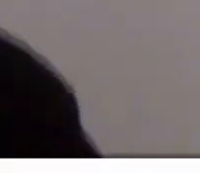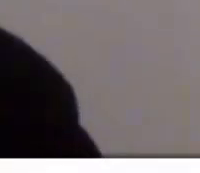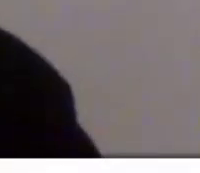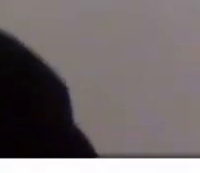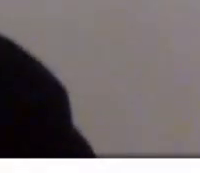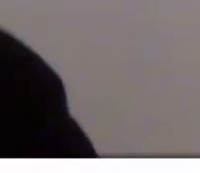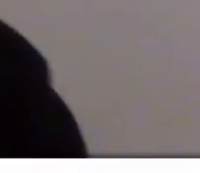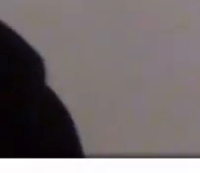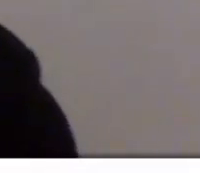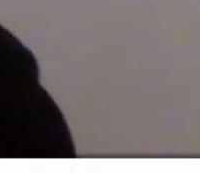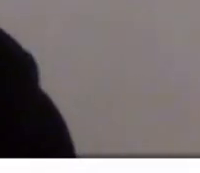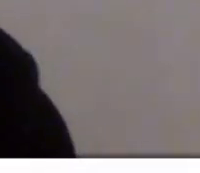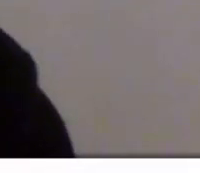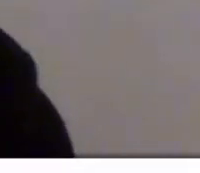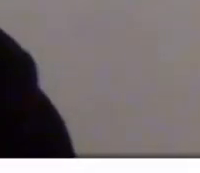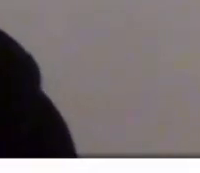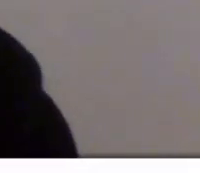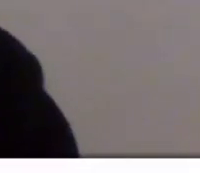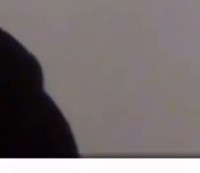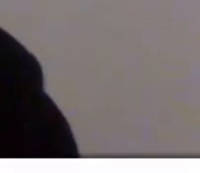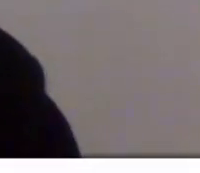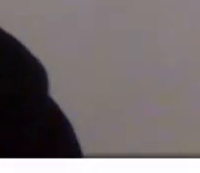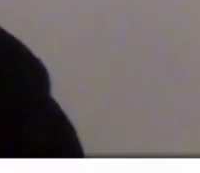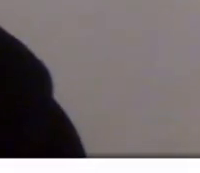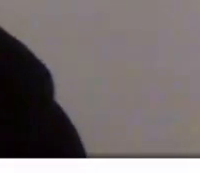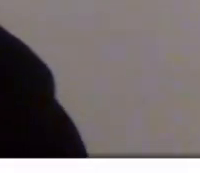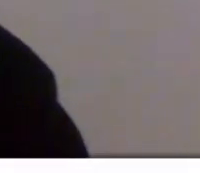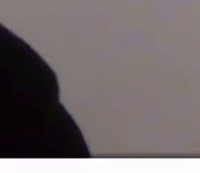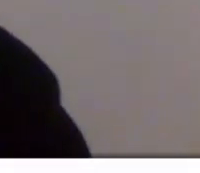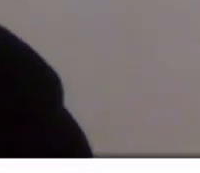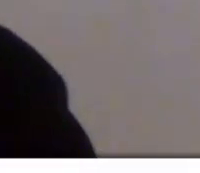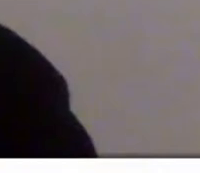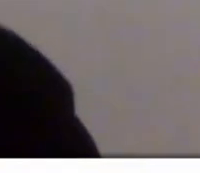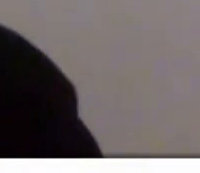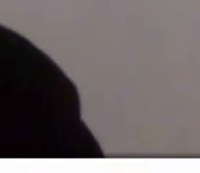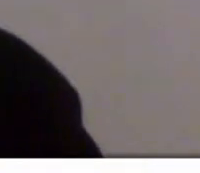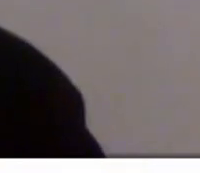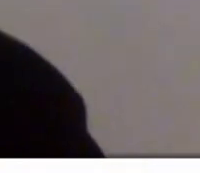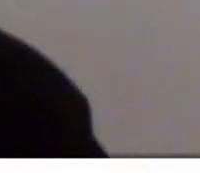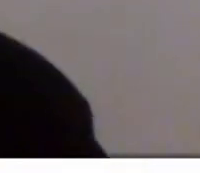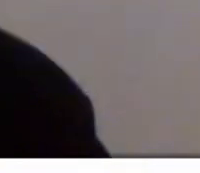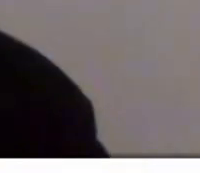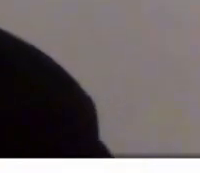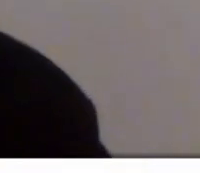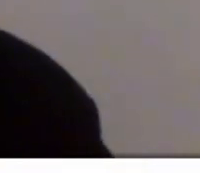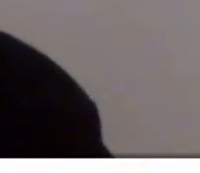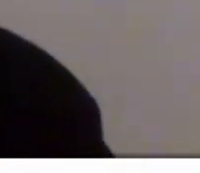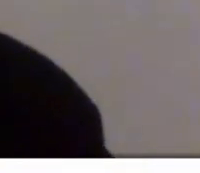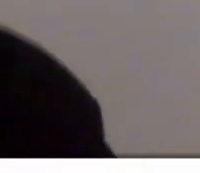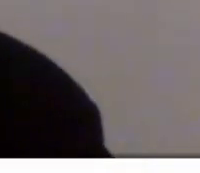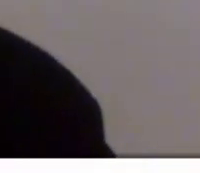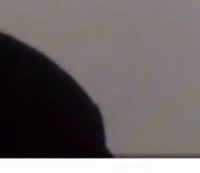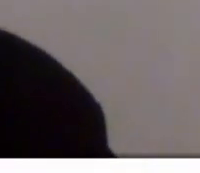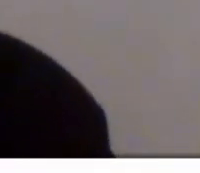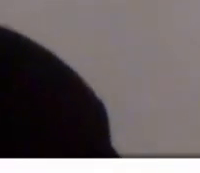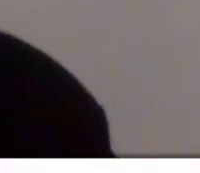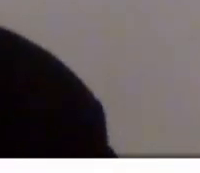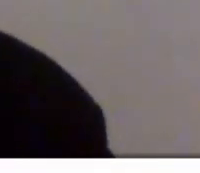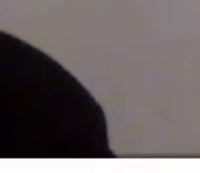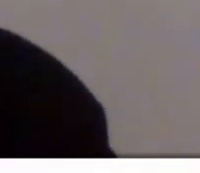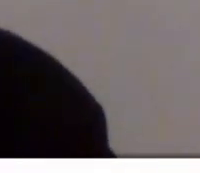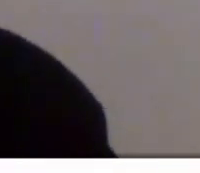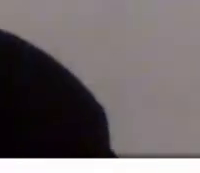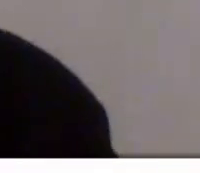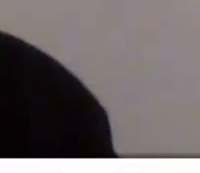los amores que ya no están, por lo que significa esta pandemia que nos arrebató seres queridos. ¿A qué distancia estamos,